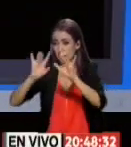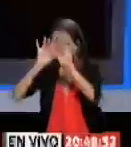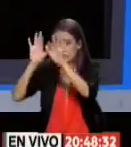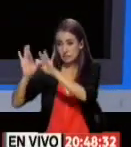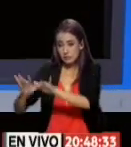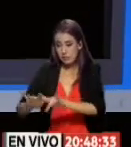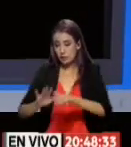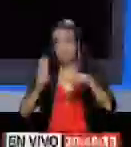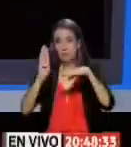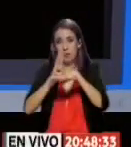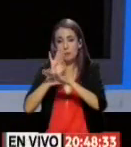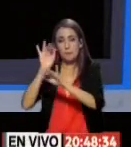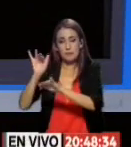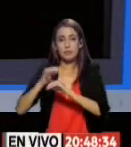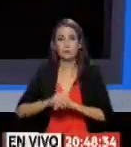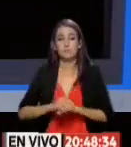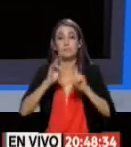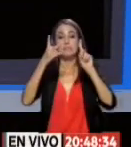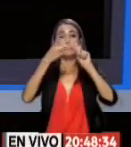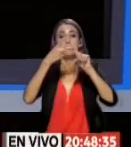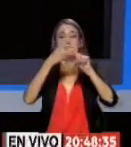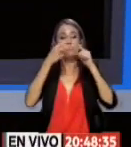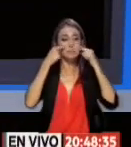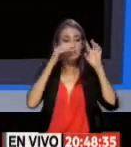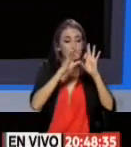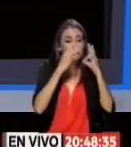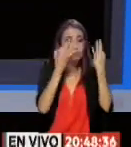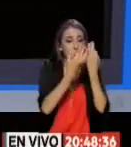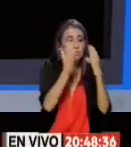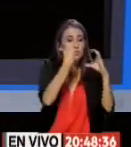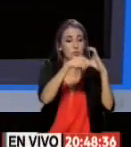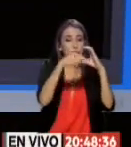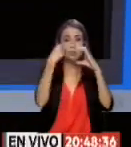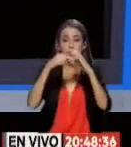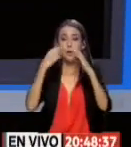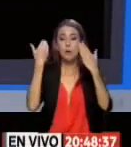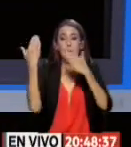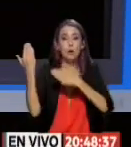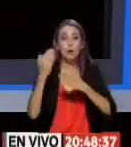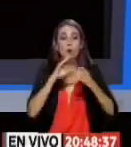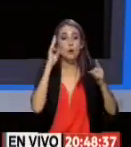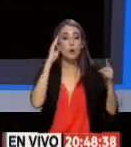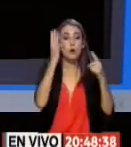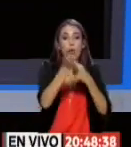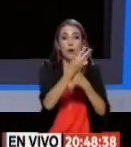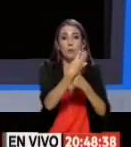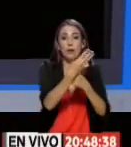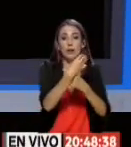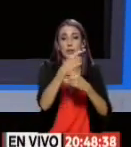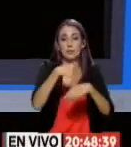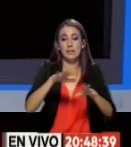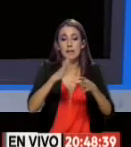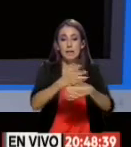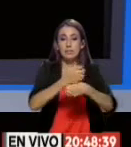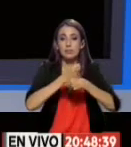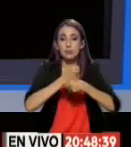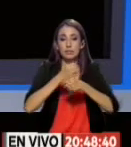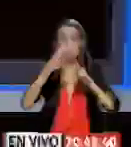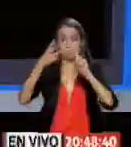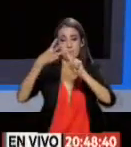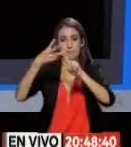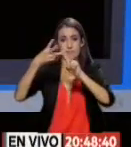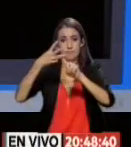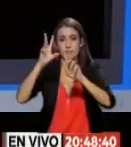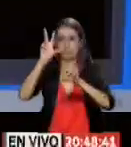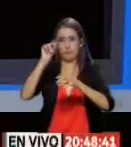institución financiera. Dos, familiarizarse con los canales de banca móvil, banca en línea y las medidas de seguridad. 3.